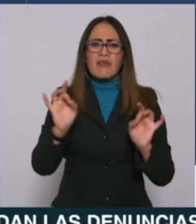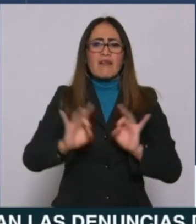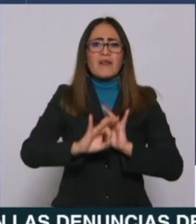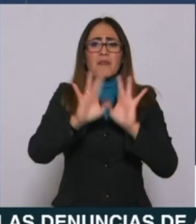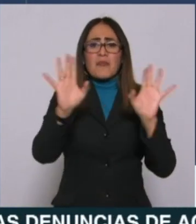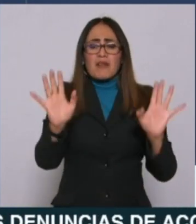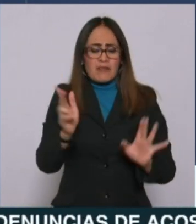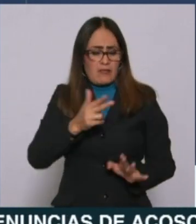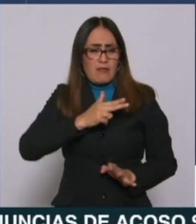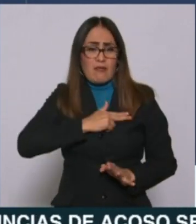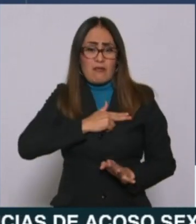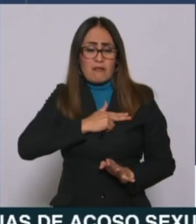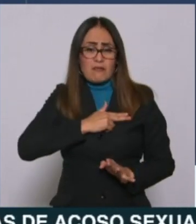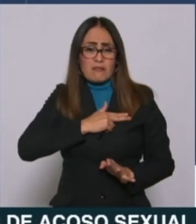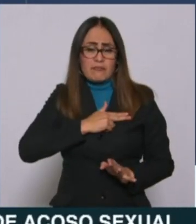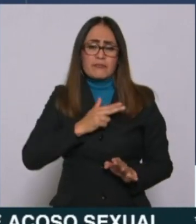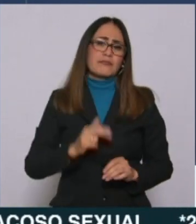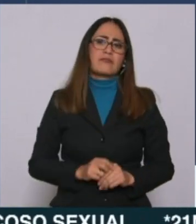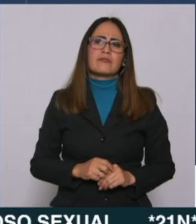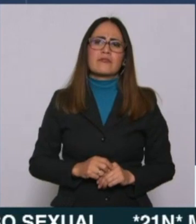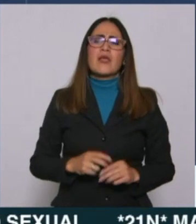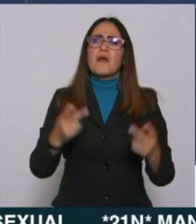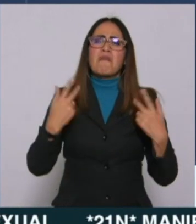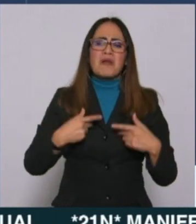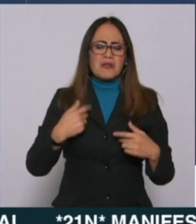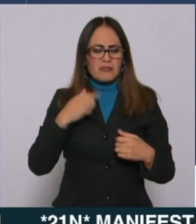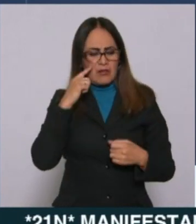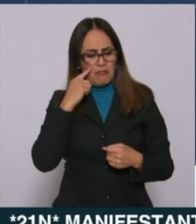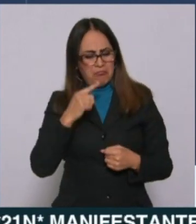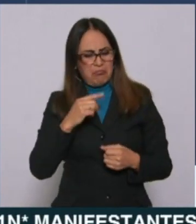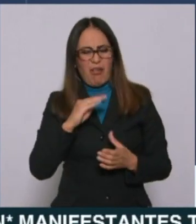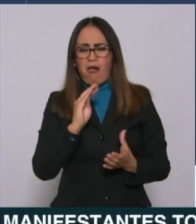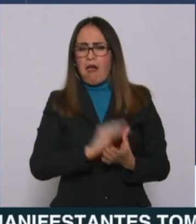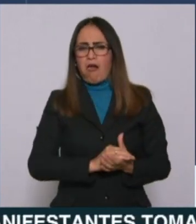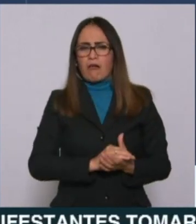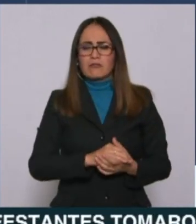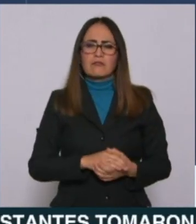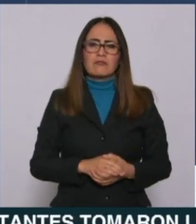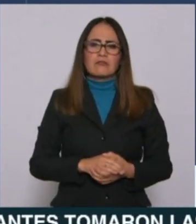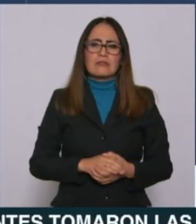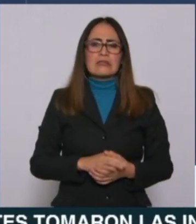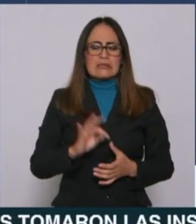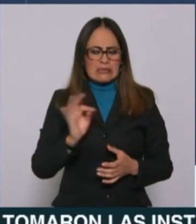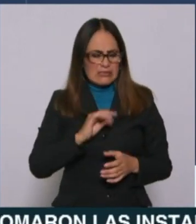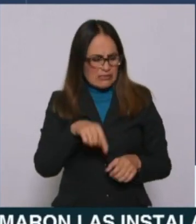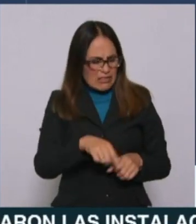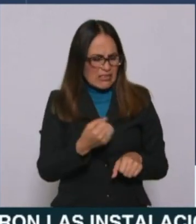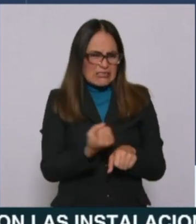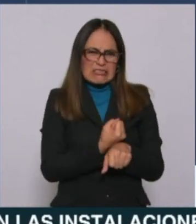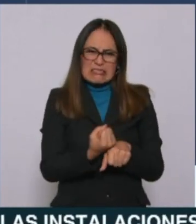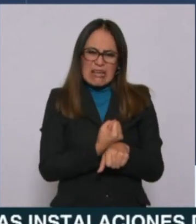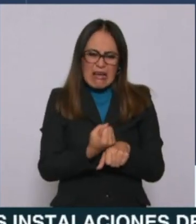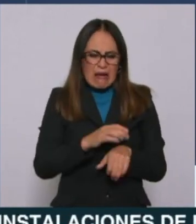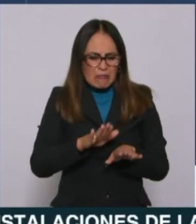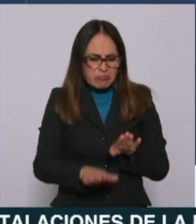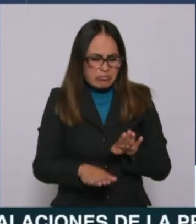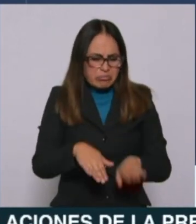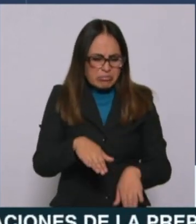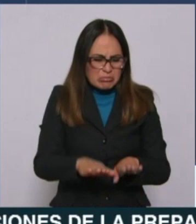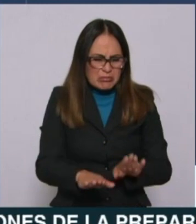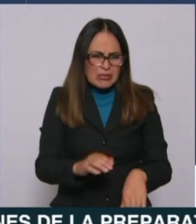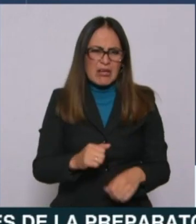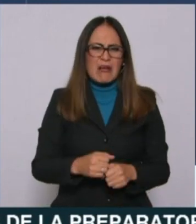lesión y la persona no le hace caso. A pesar de que está manchando todo donde pisa porque hay